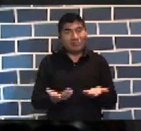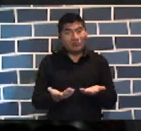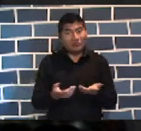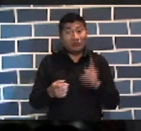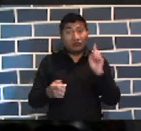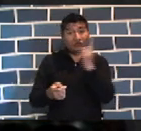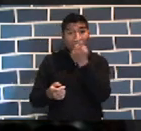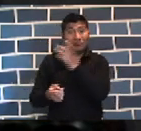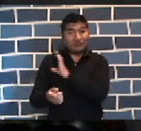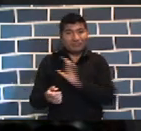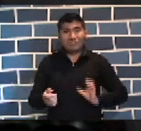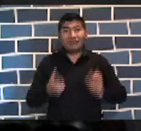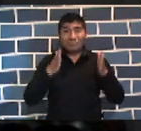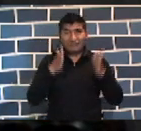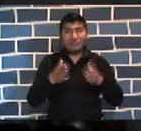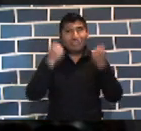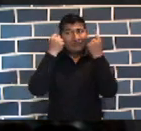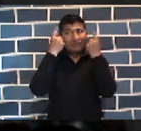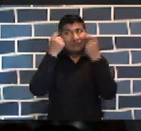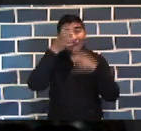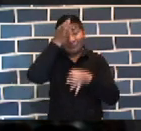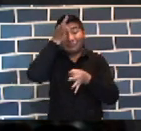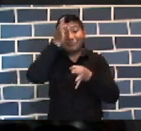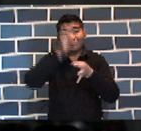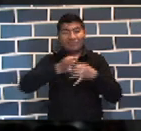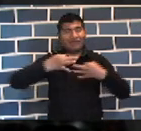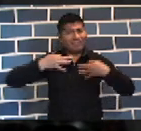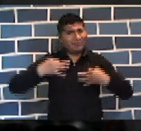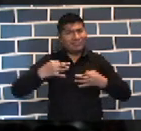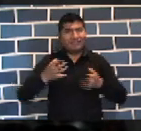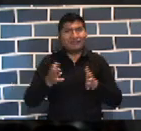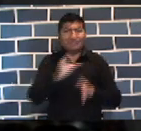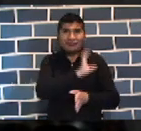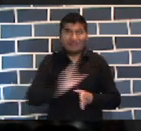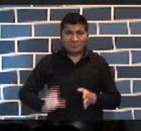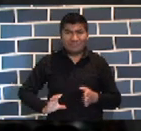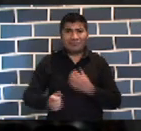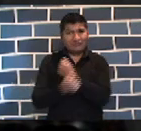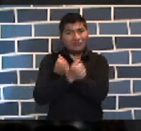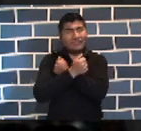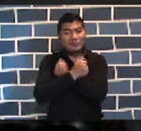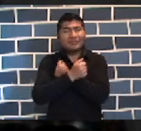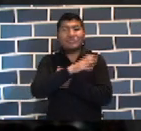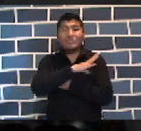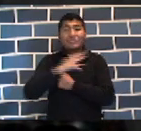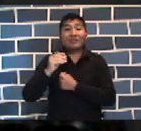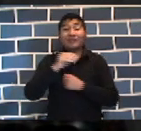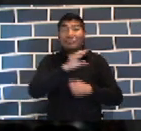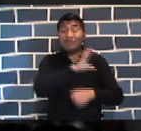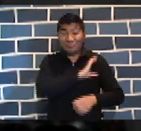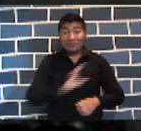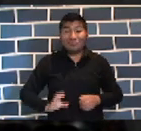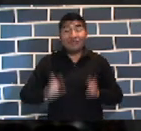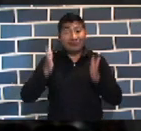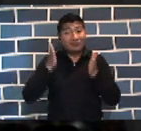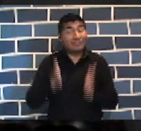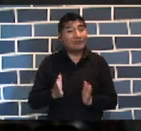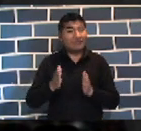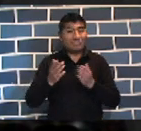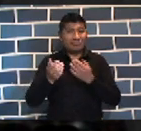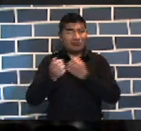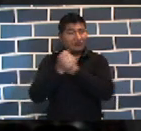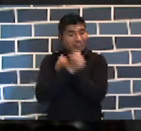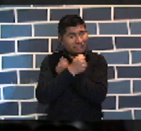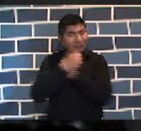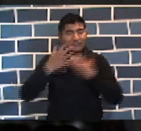Solo cristianos convencidos de su fe, cristianos que aman y cristianos llenos de la alegría de la